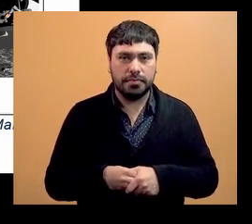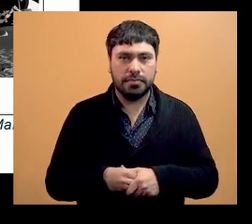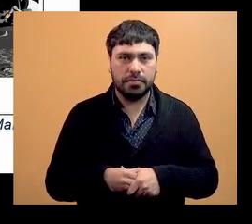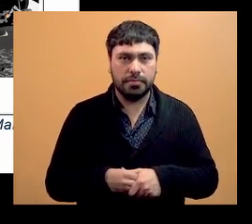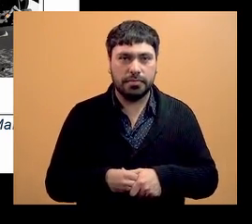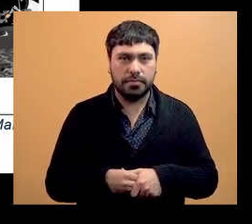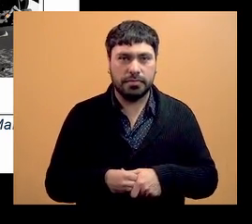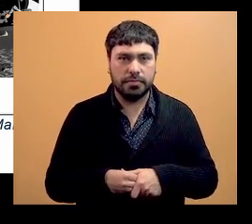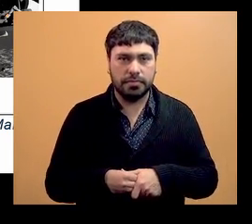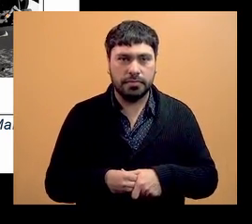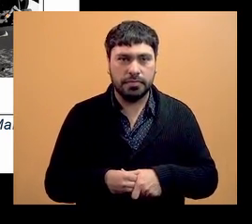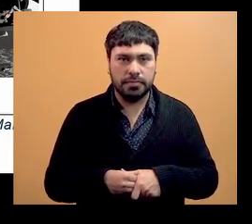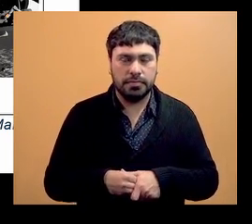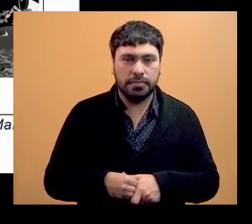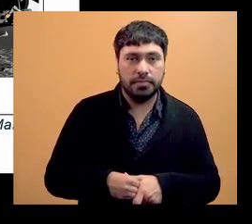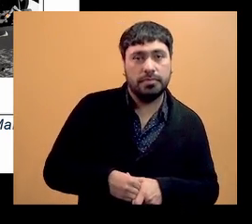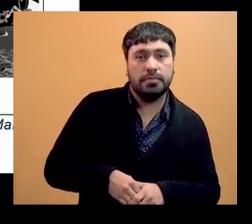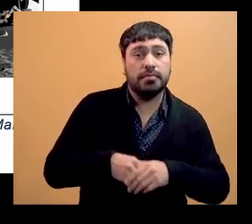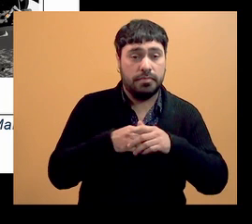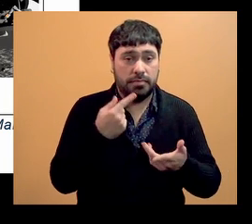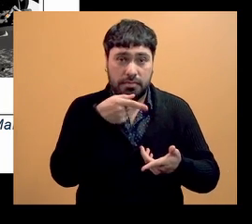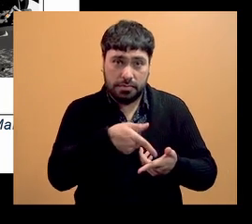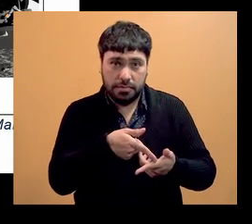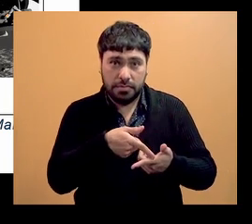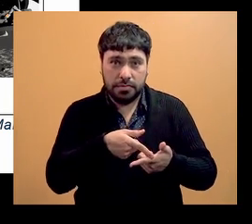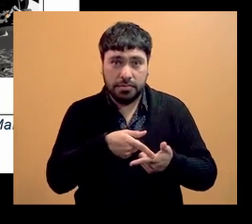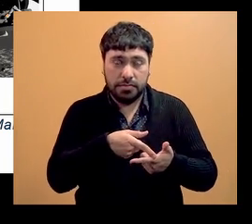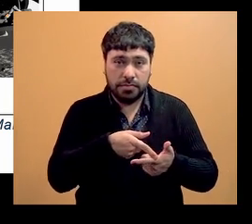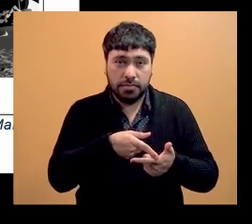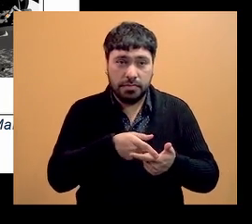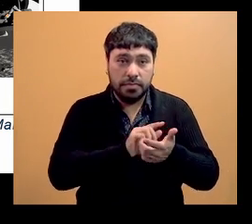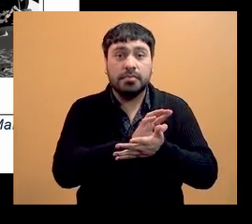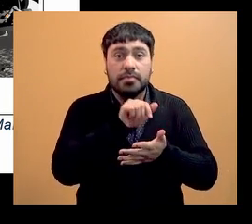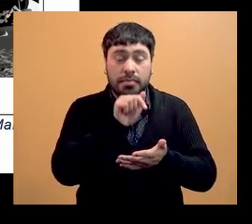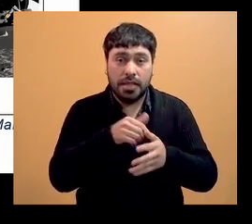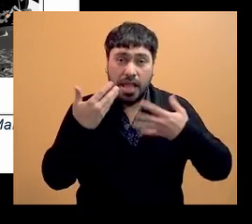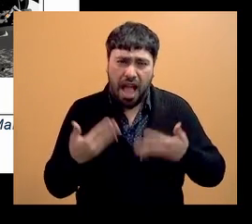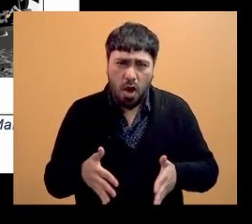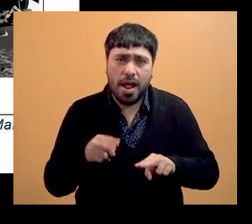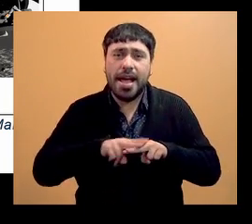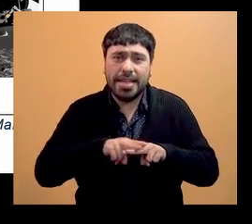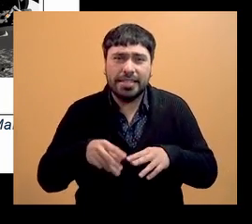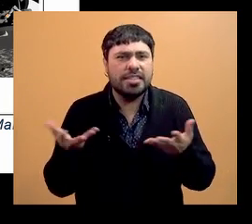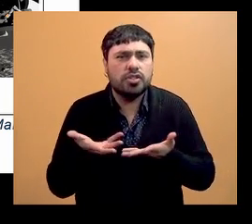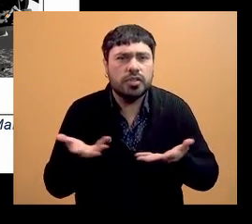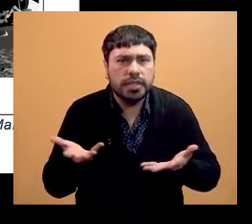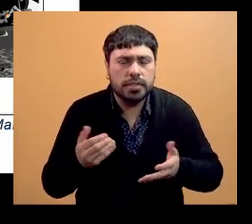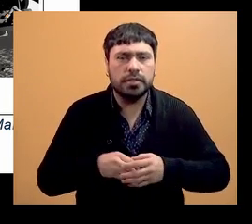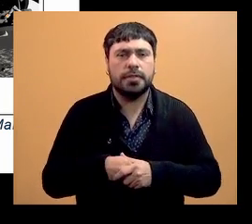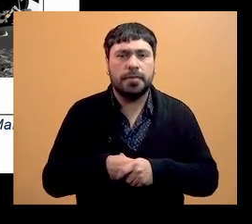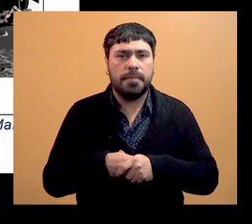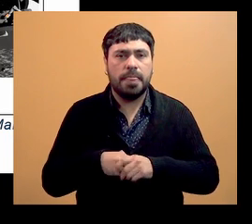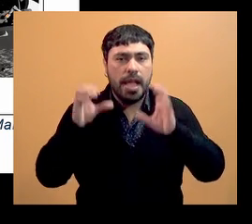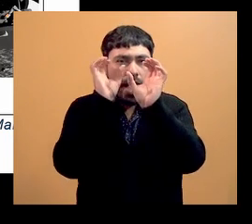para encontrar y también traquear asteroides que sean susceptibles de ser explotados, que por su tamaño